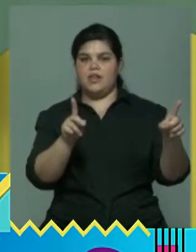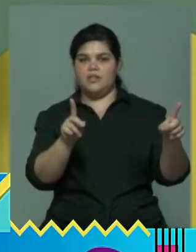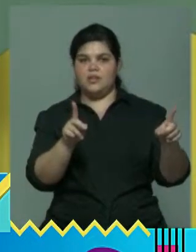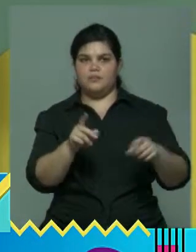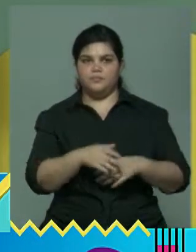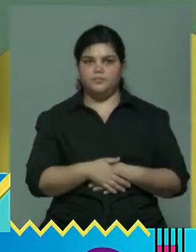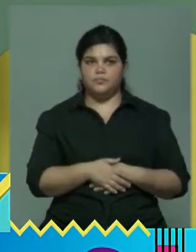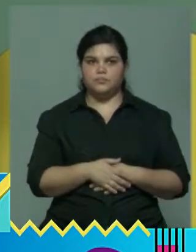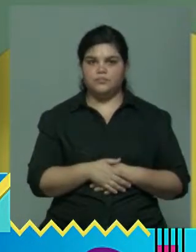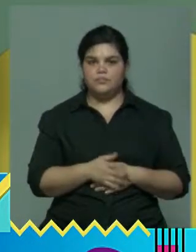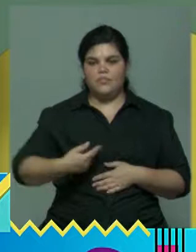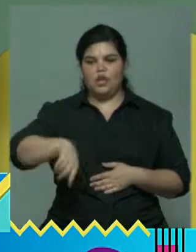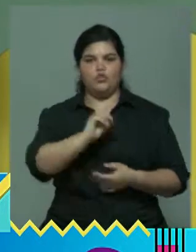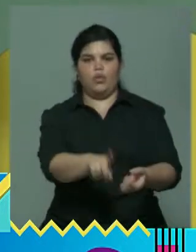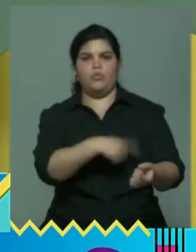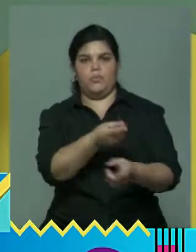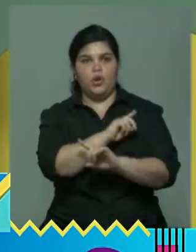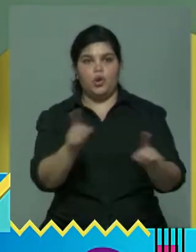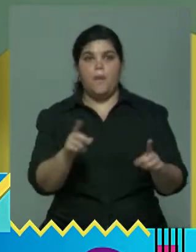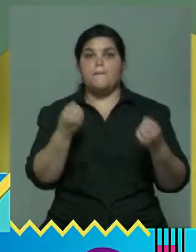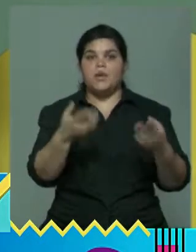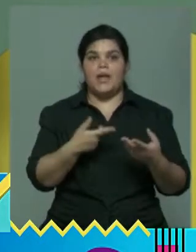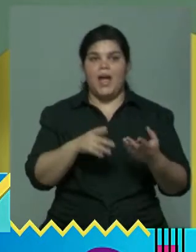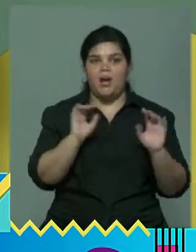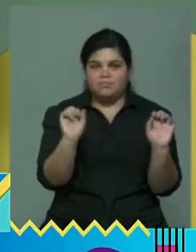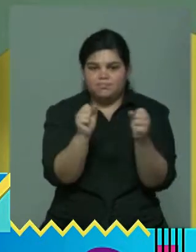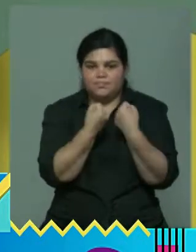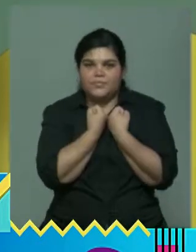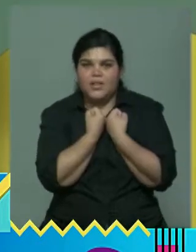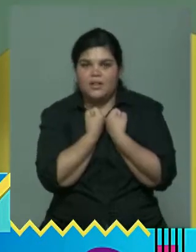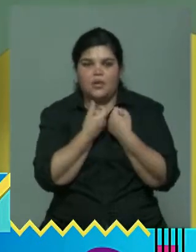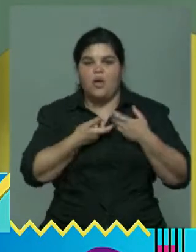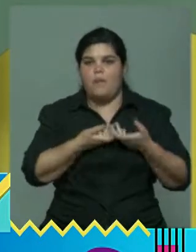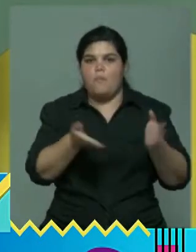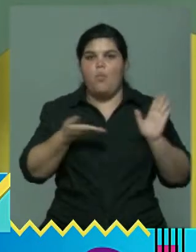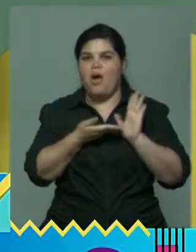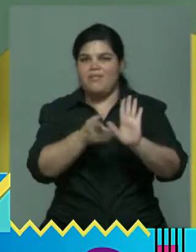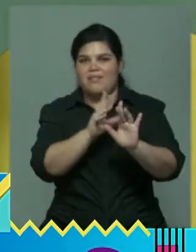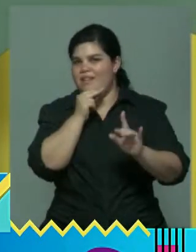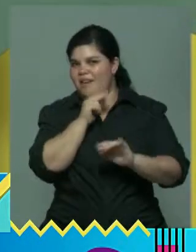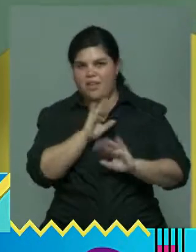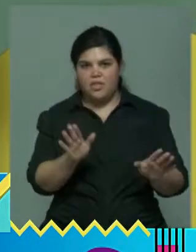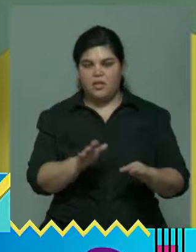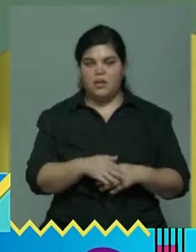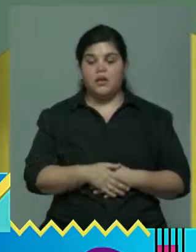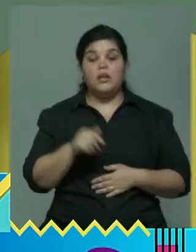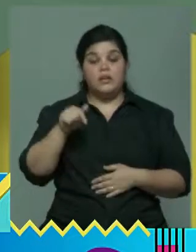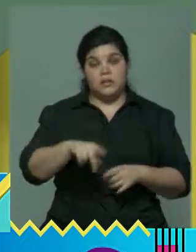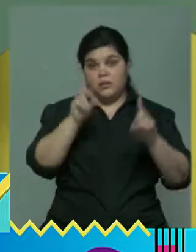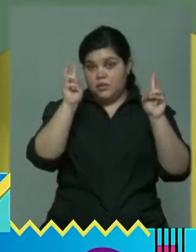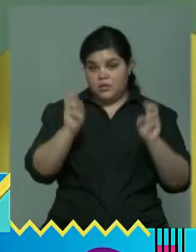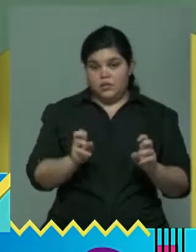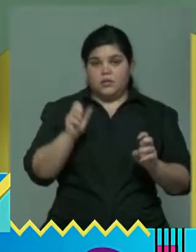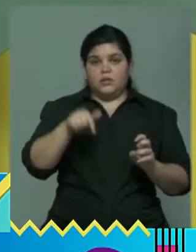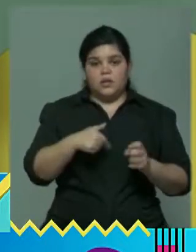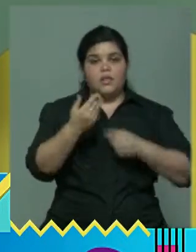acostumbrados, por decirlo de alguna manera, acostumbrados porque hemos ocultado, no porque no haya existido, ¿no? Entonces, bueno, esto de darle lugar y empezar